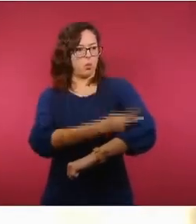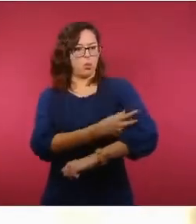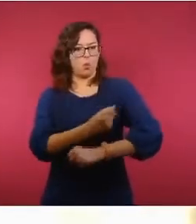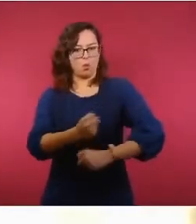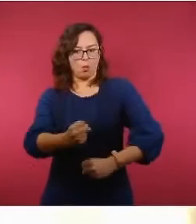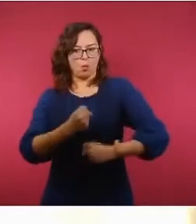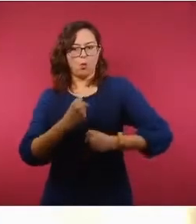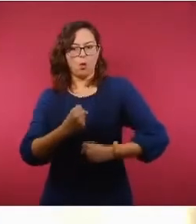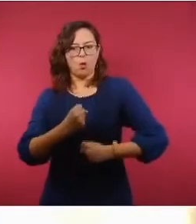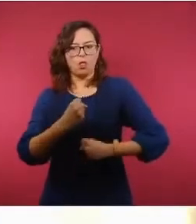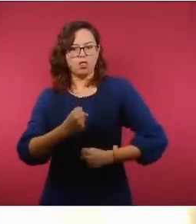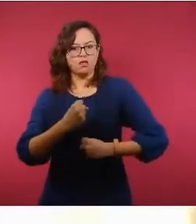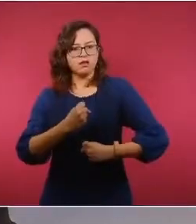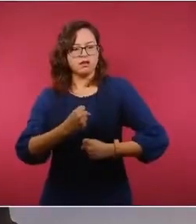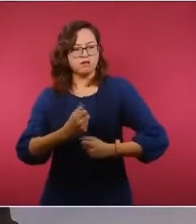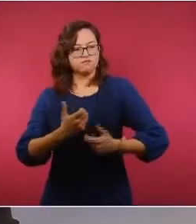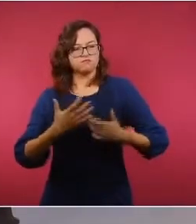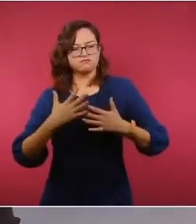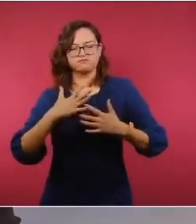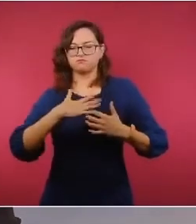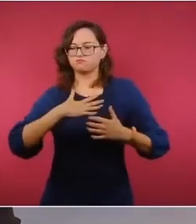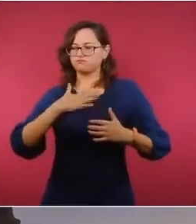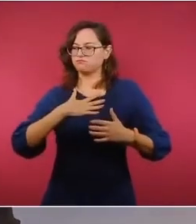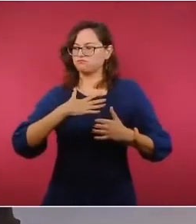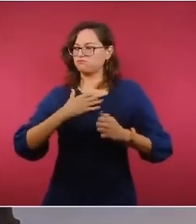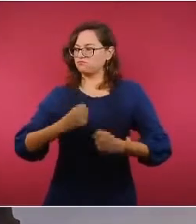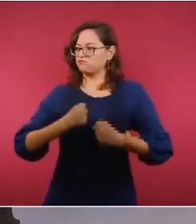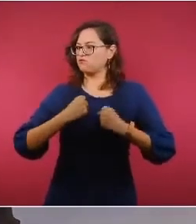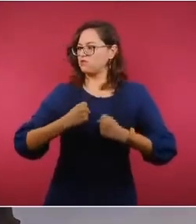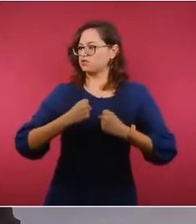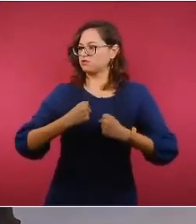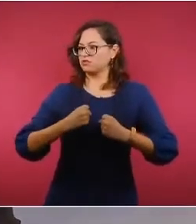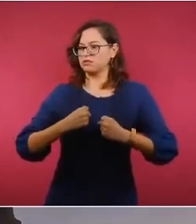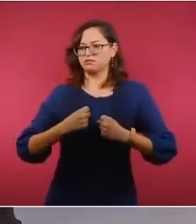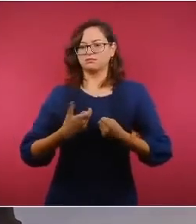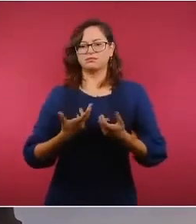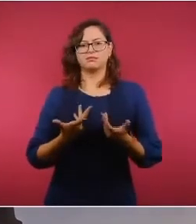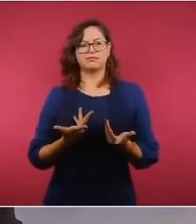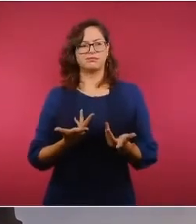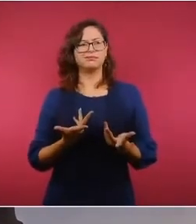era un símbolo de fortaleza,